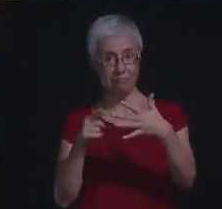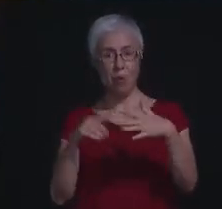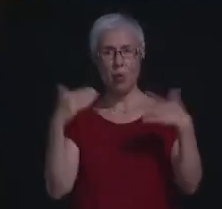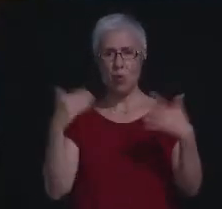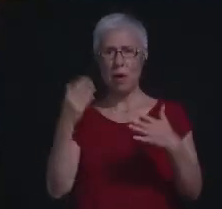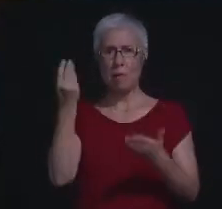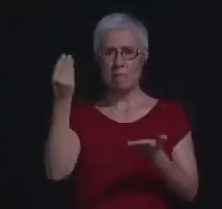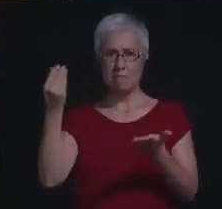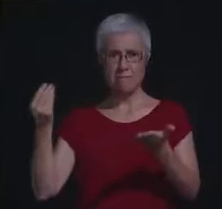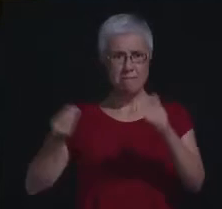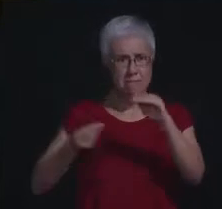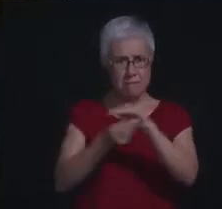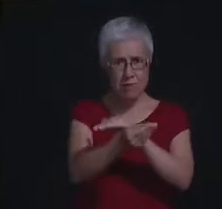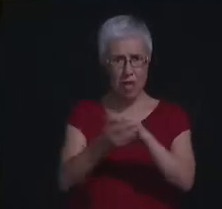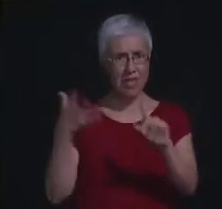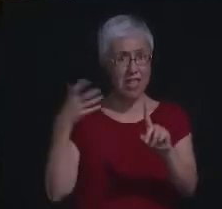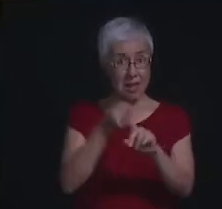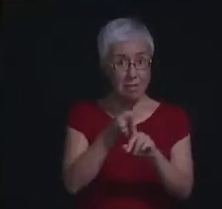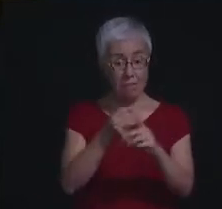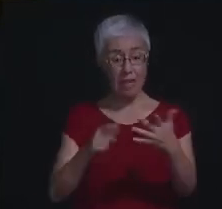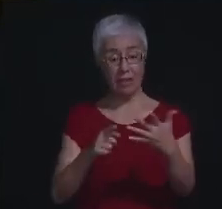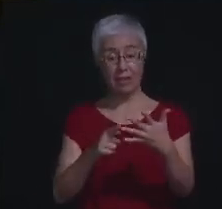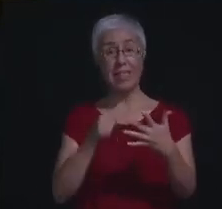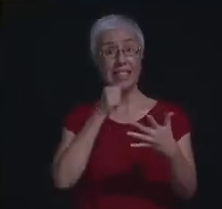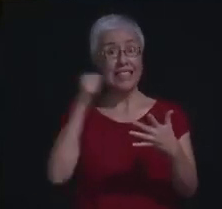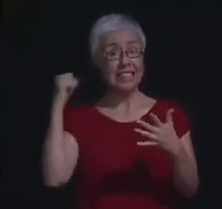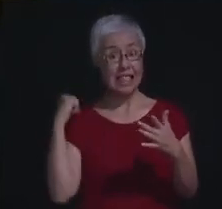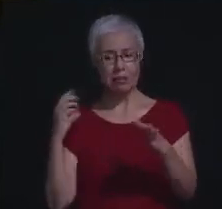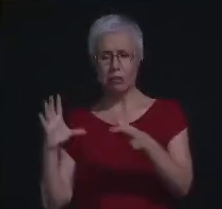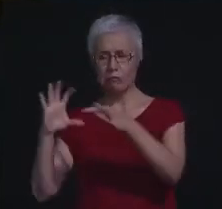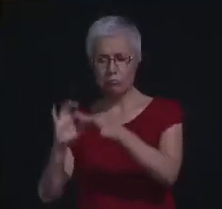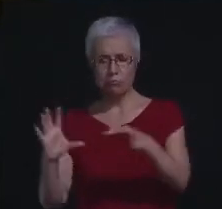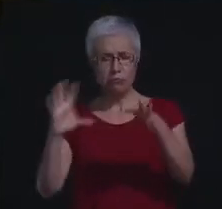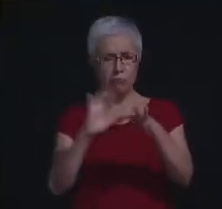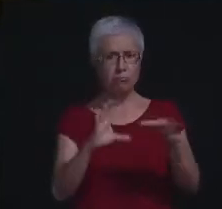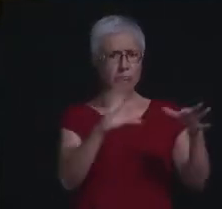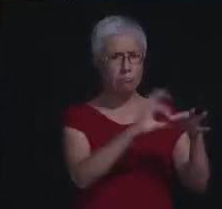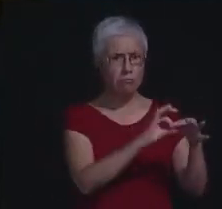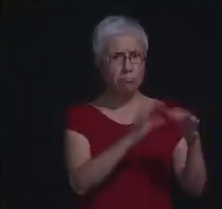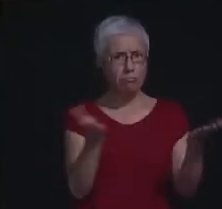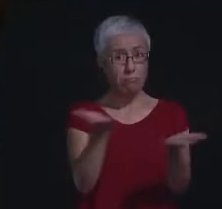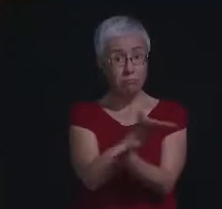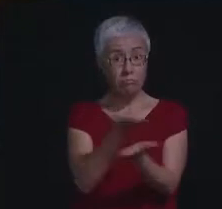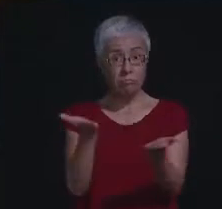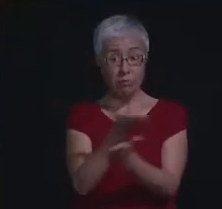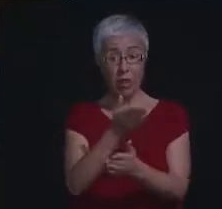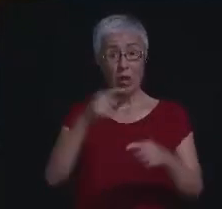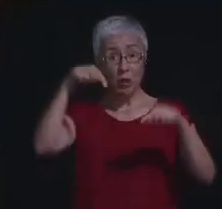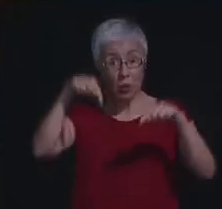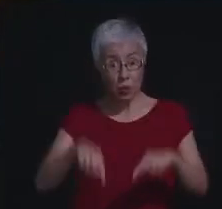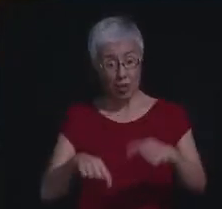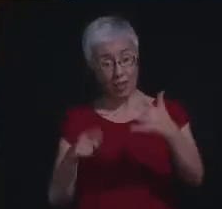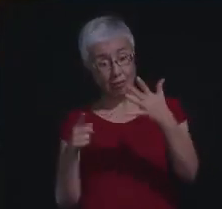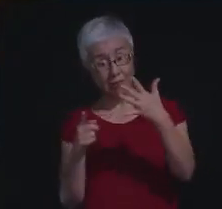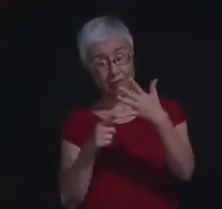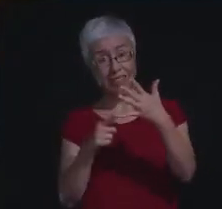varios inversores de impacto. Ayer hablamos de alianzas y de colaboraciones. Y hoy, en este último día,